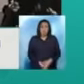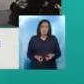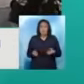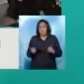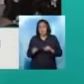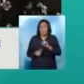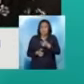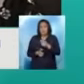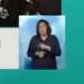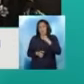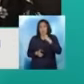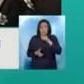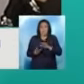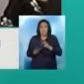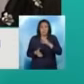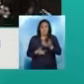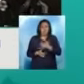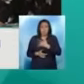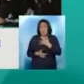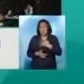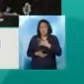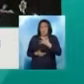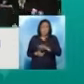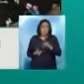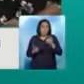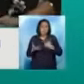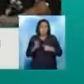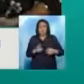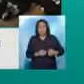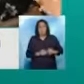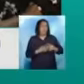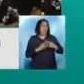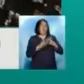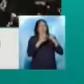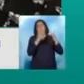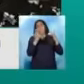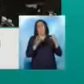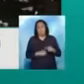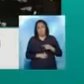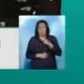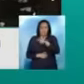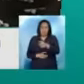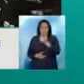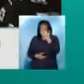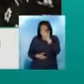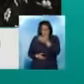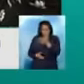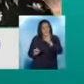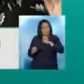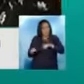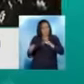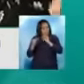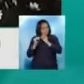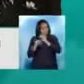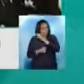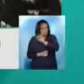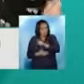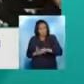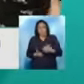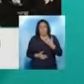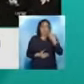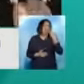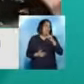es sensual puede sentir la explosión de un volcán en delirio. Si tú la sabes besar, suele perder